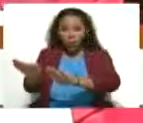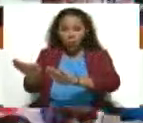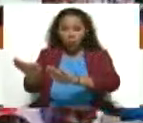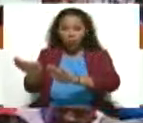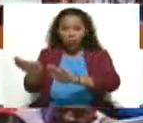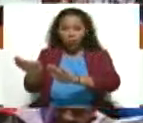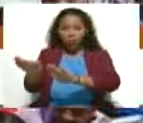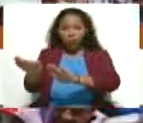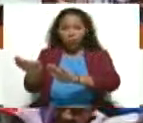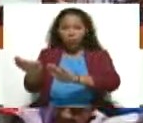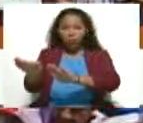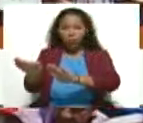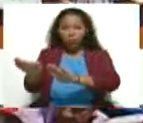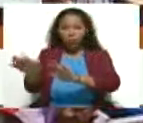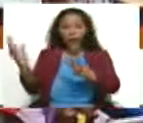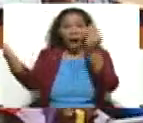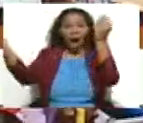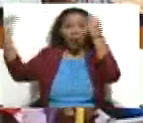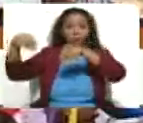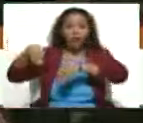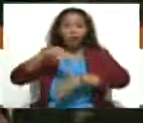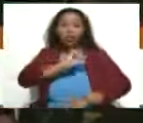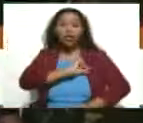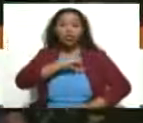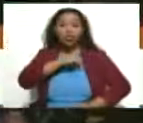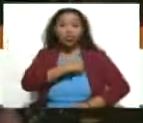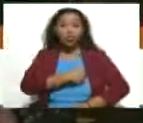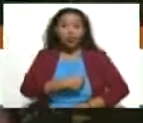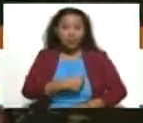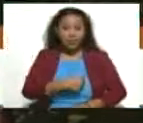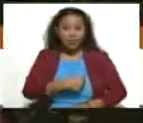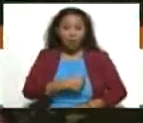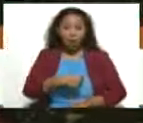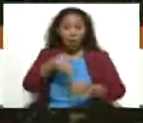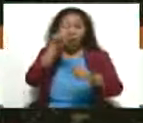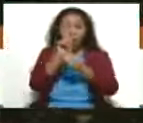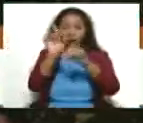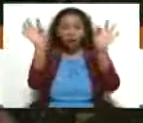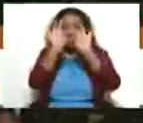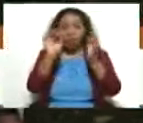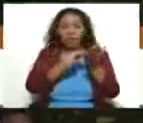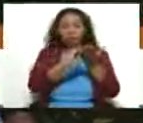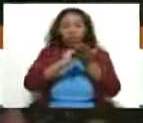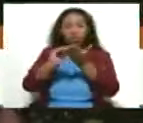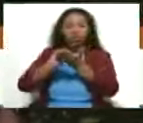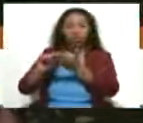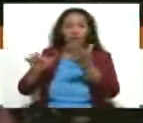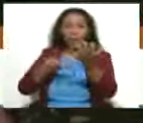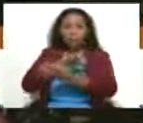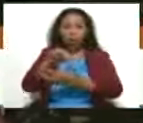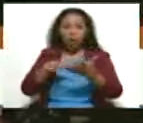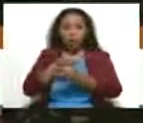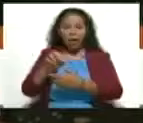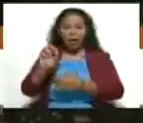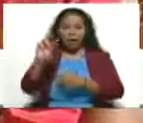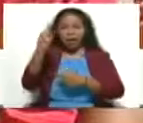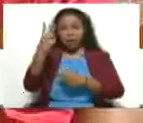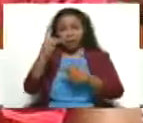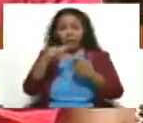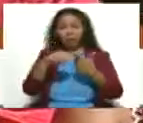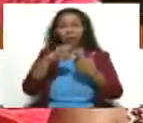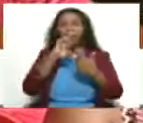el apoyo al acuerdo de Ginebra como único mecanismo para la solución del conflicto. Segunda pregunta,